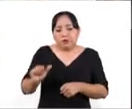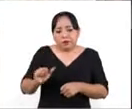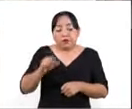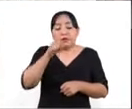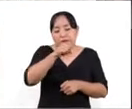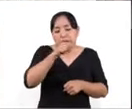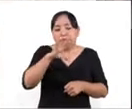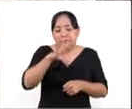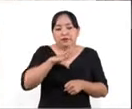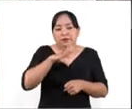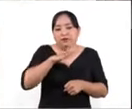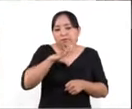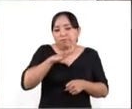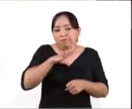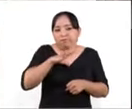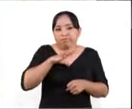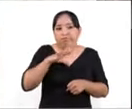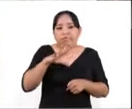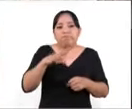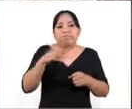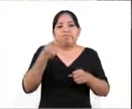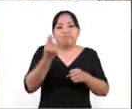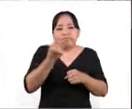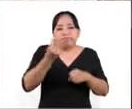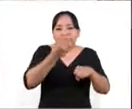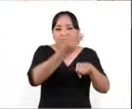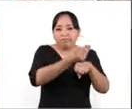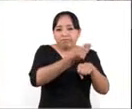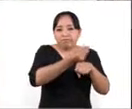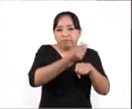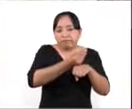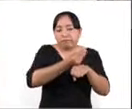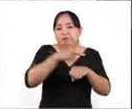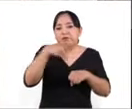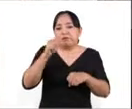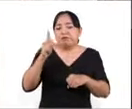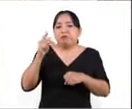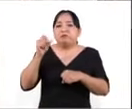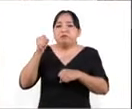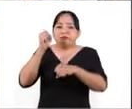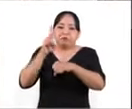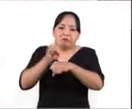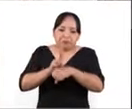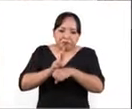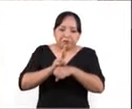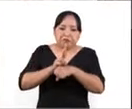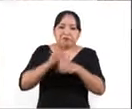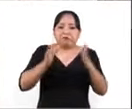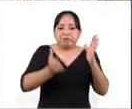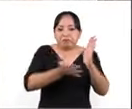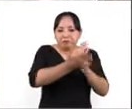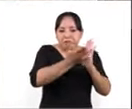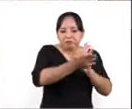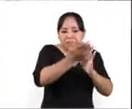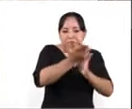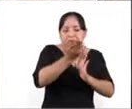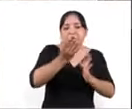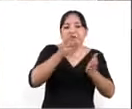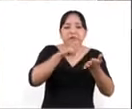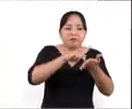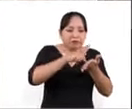algunos otros lugares que de inmediato la Secretaría de Obras y el Instituto de Seguridad de las Construcciones, junto con el Colegio de Ingenieros,